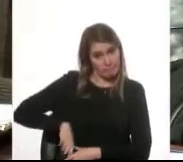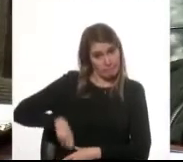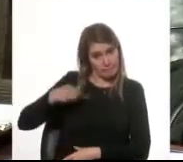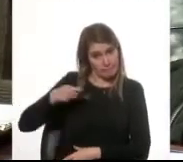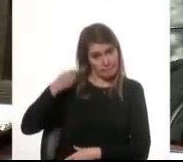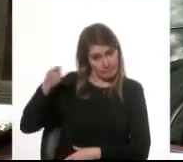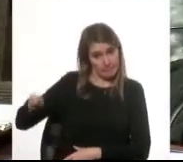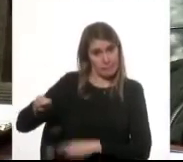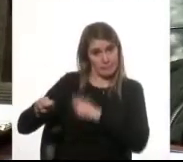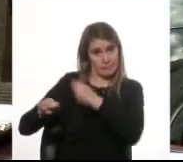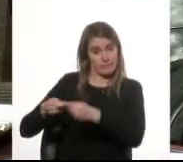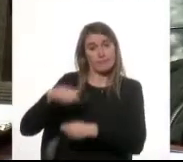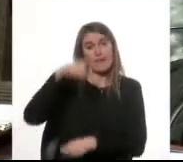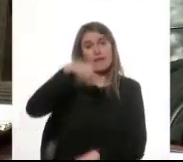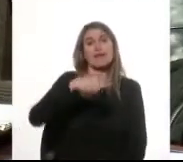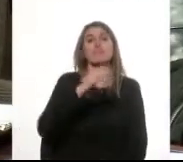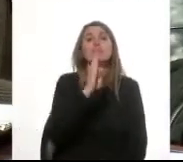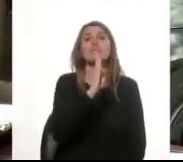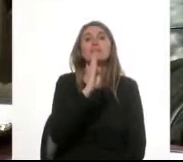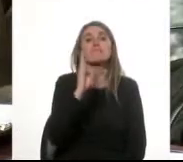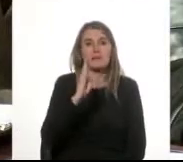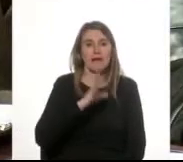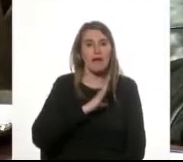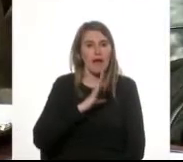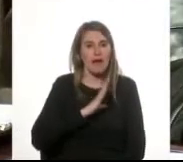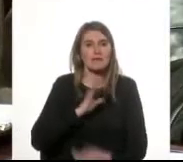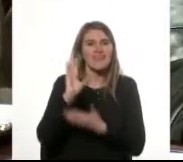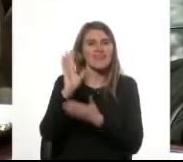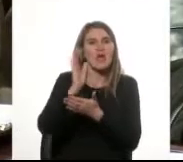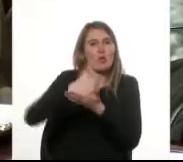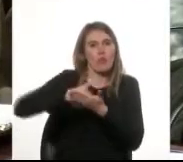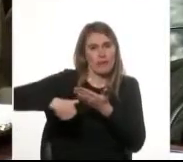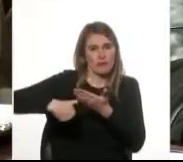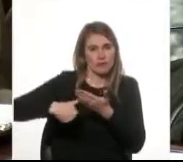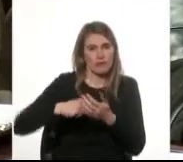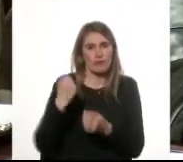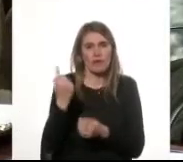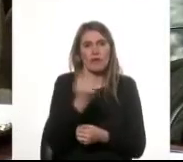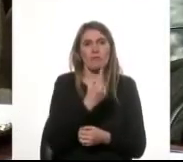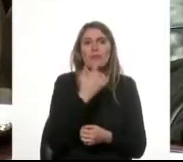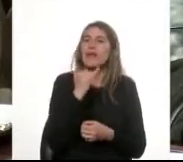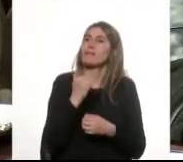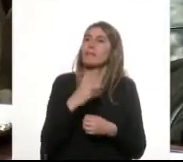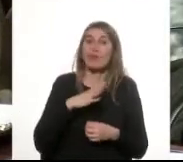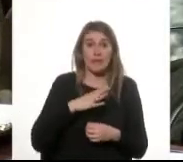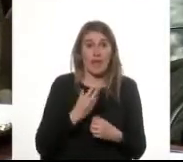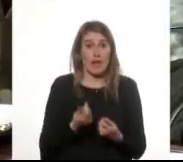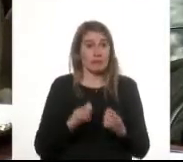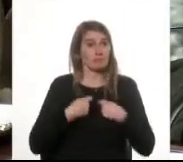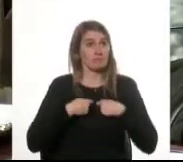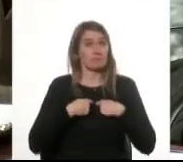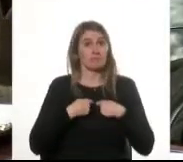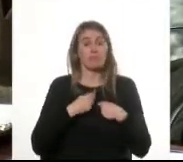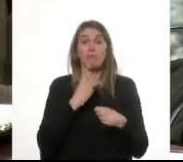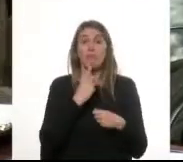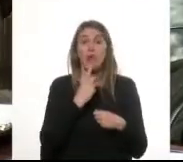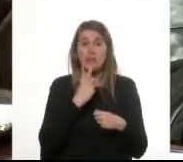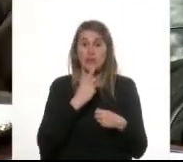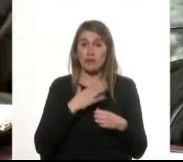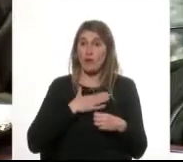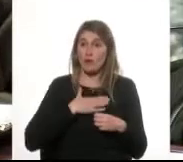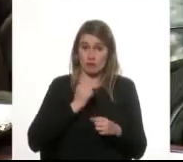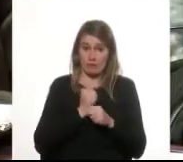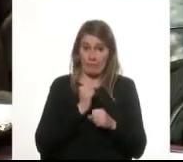Desde entonces el MPP impone un fuerte descuento a los cargos políticos. Por dos